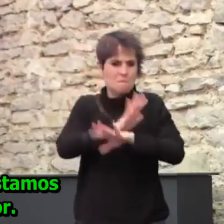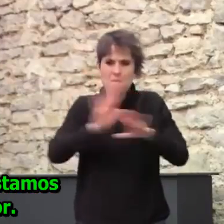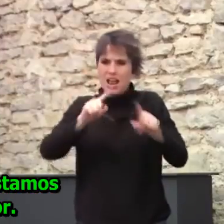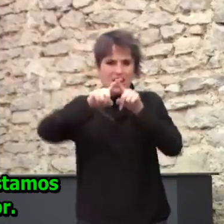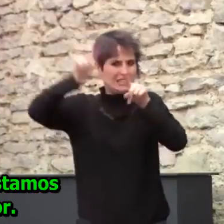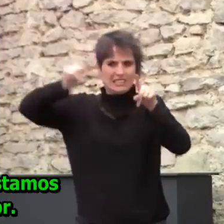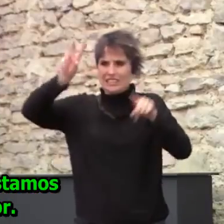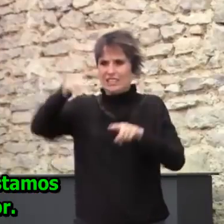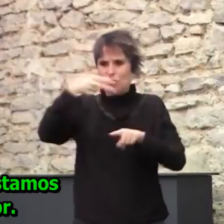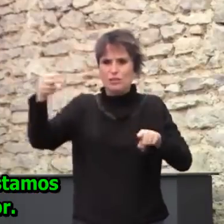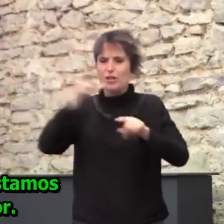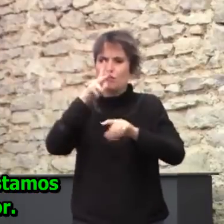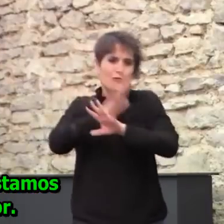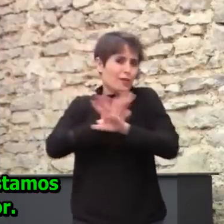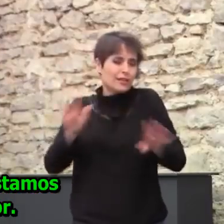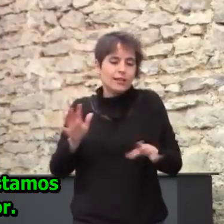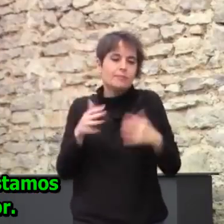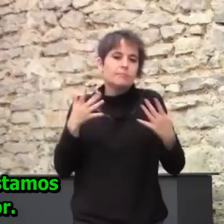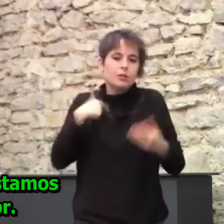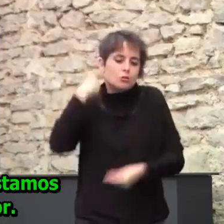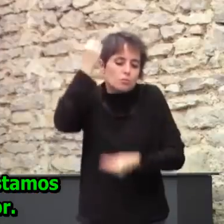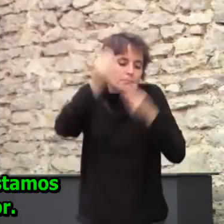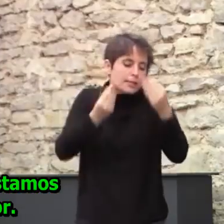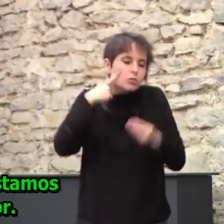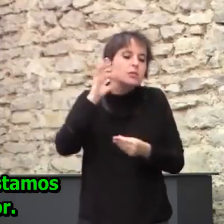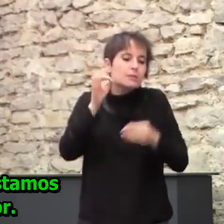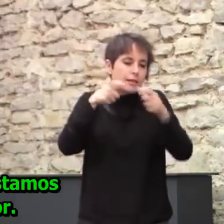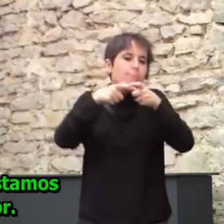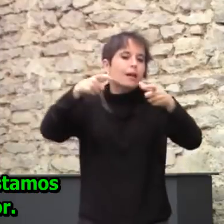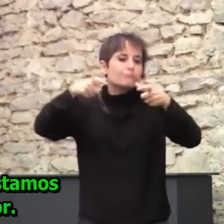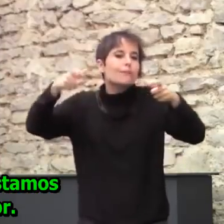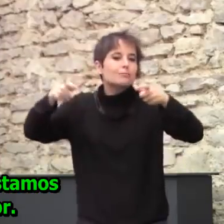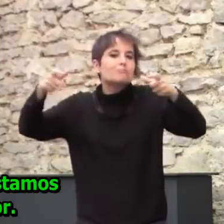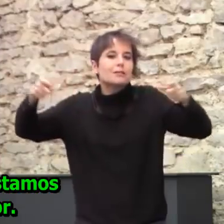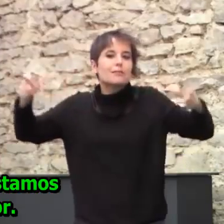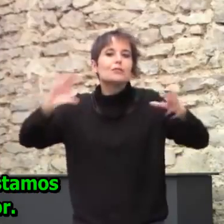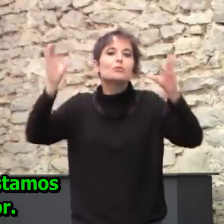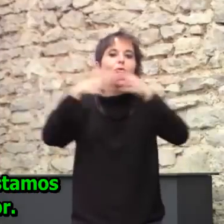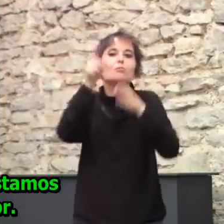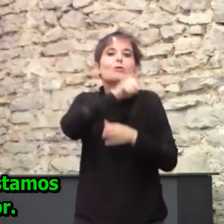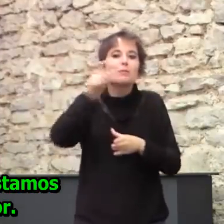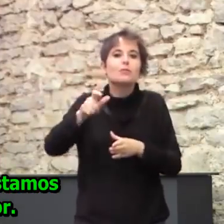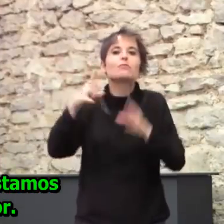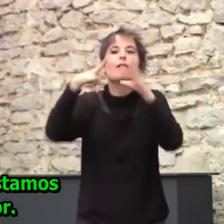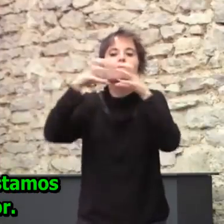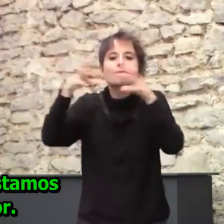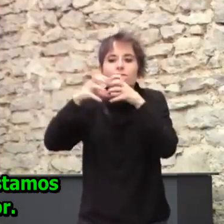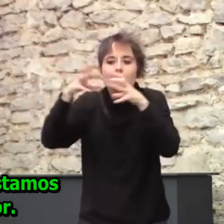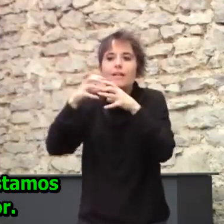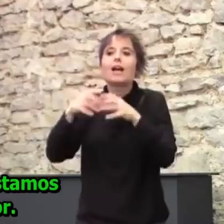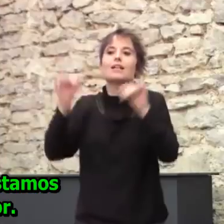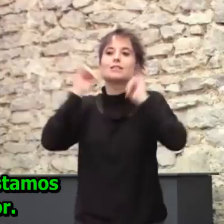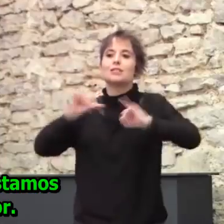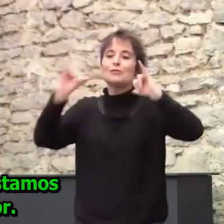espantosa, yo sí que creo que cada vez somos más, ¿no? Los que estamos con ganas